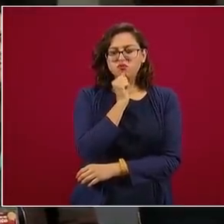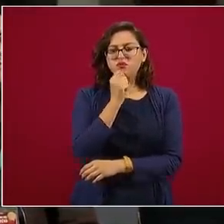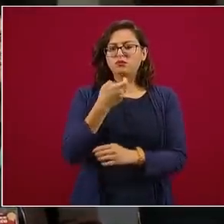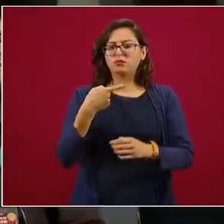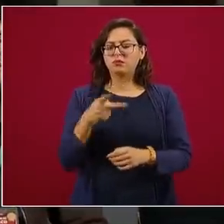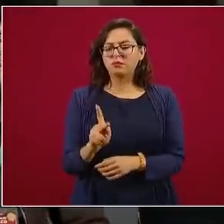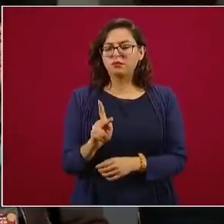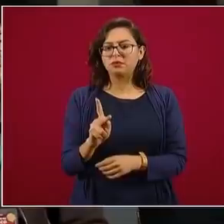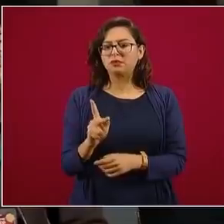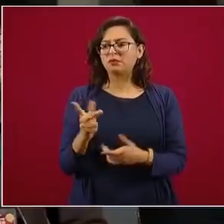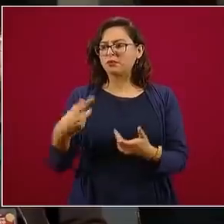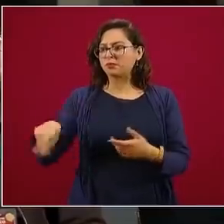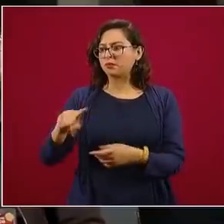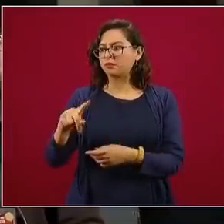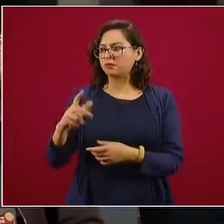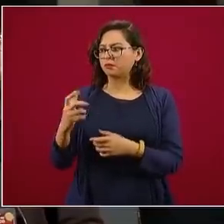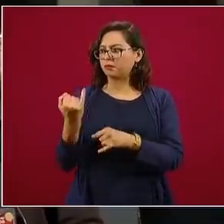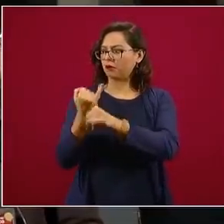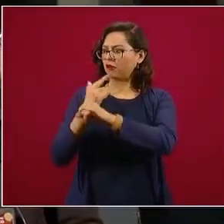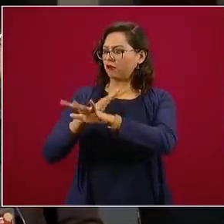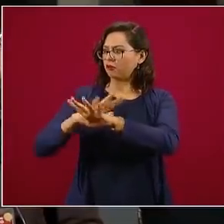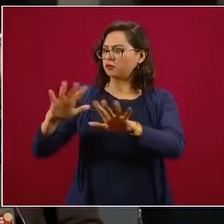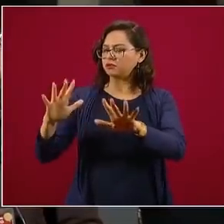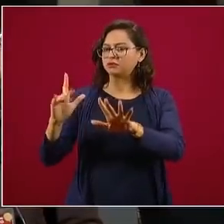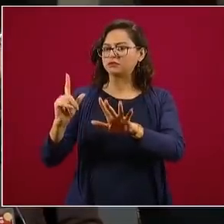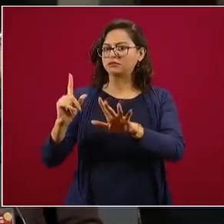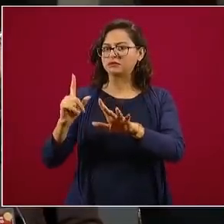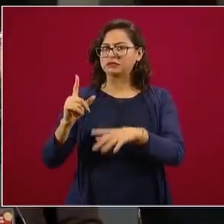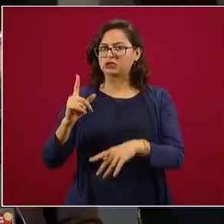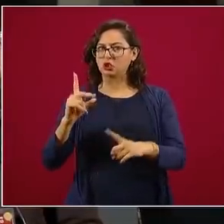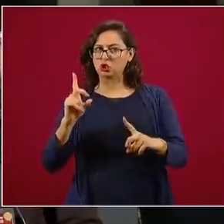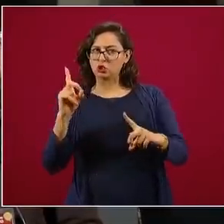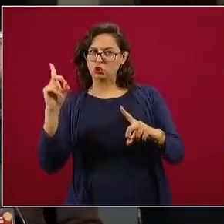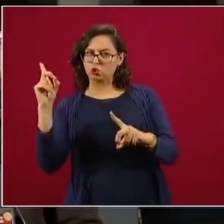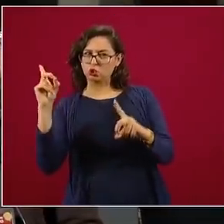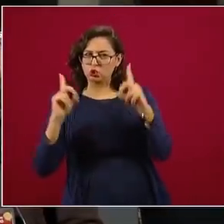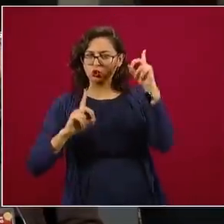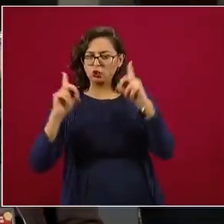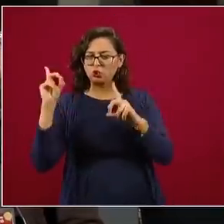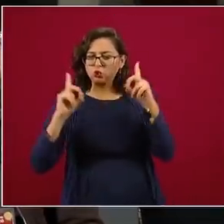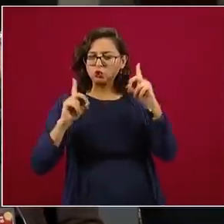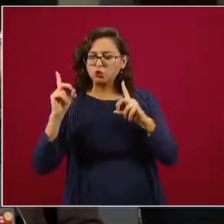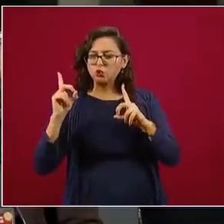publican información médica serios han puesto en duda